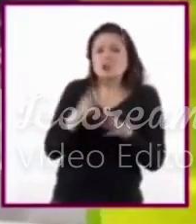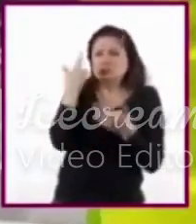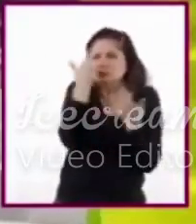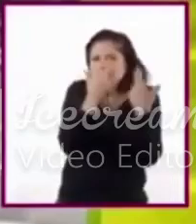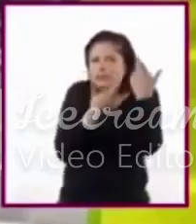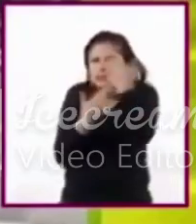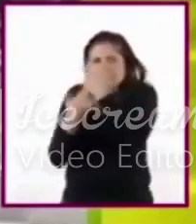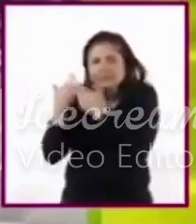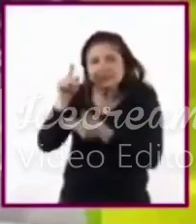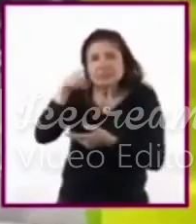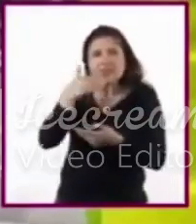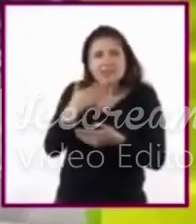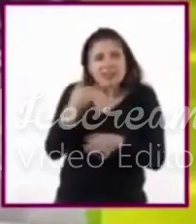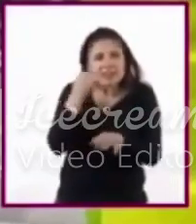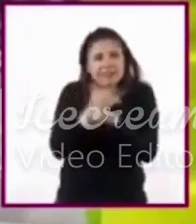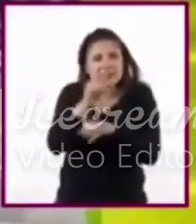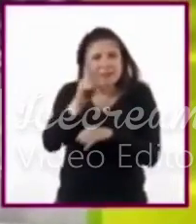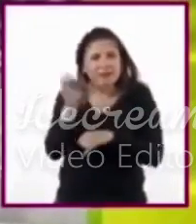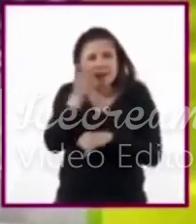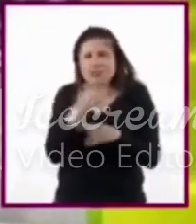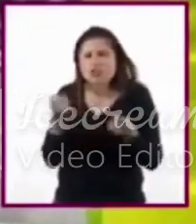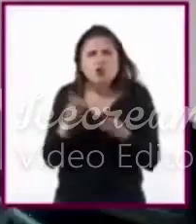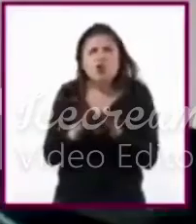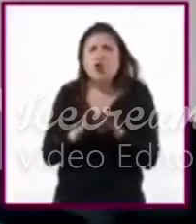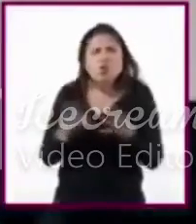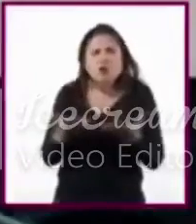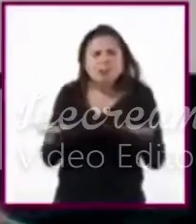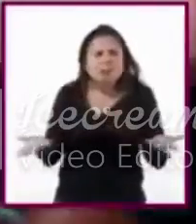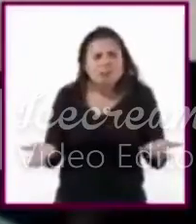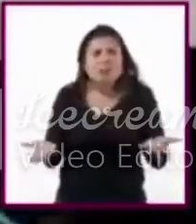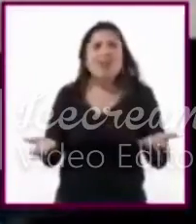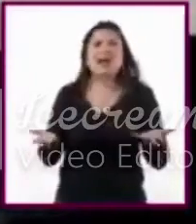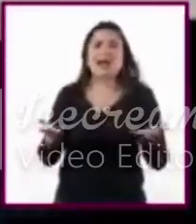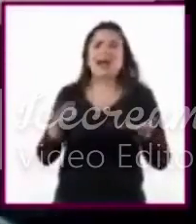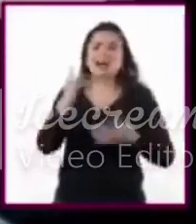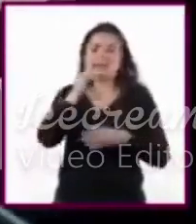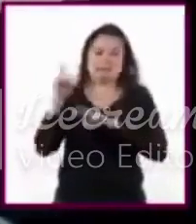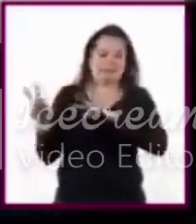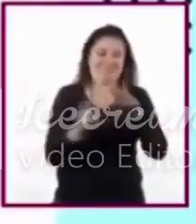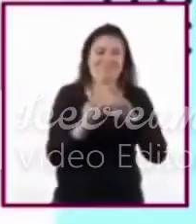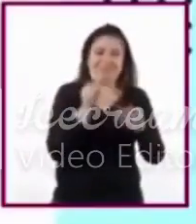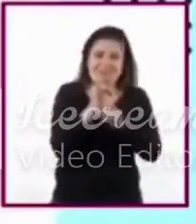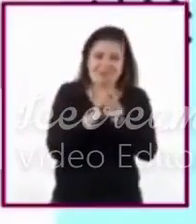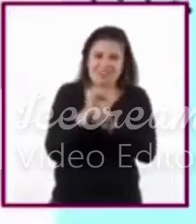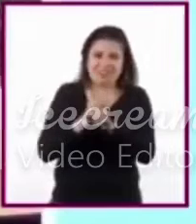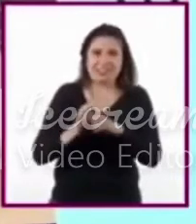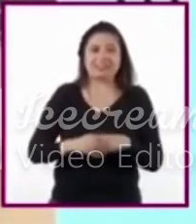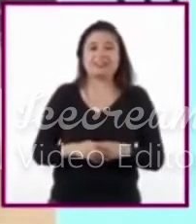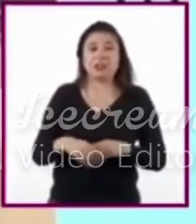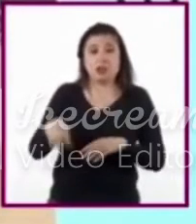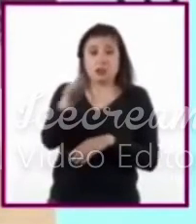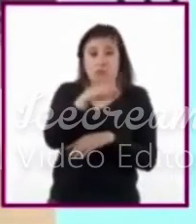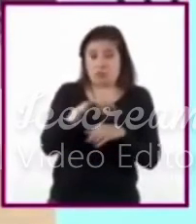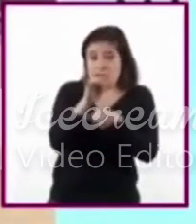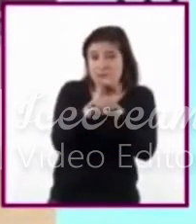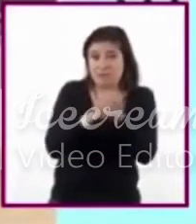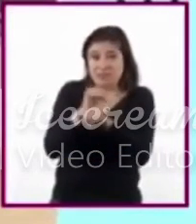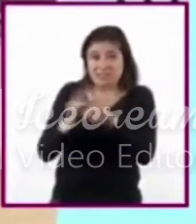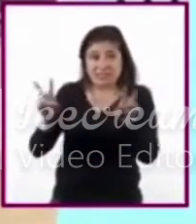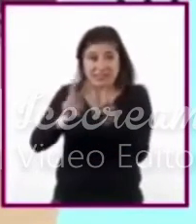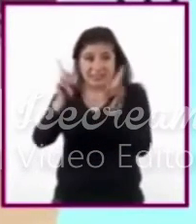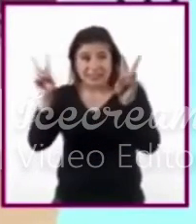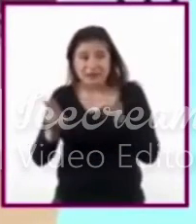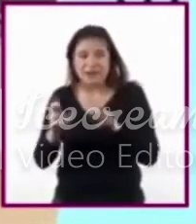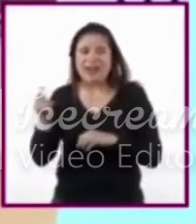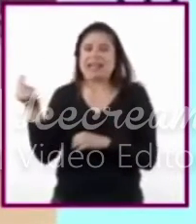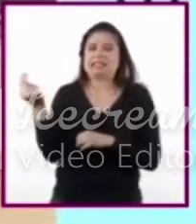evaluar la calidad de la información encontrada en internet? ¡Vamos a investigar! Cuando se investiga sobre un tema,